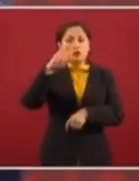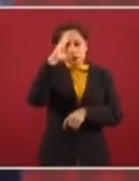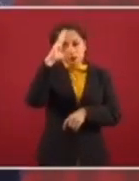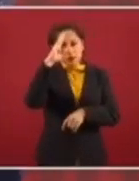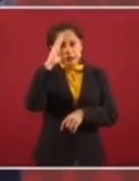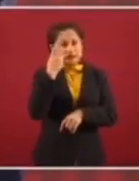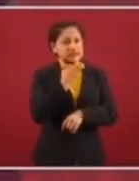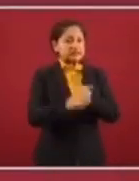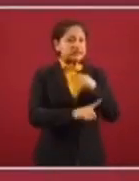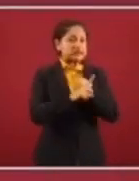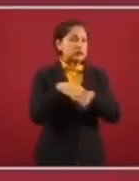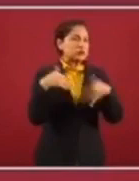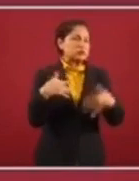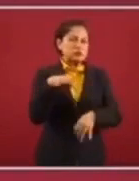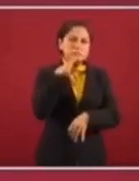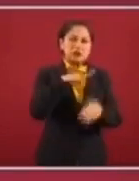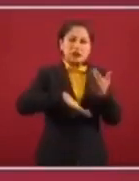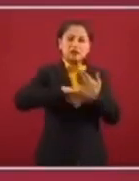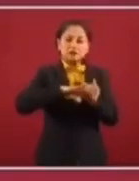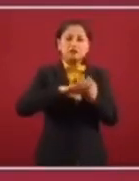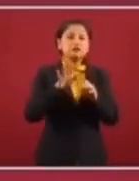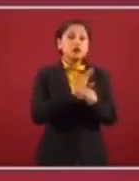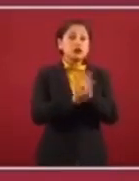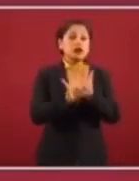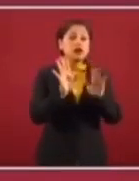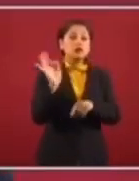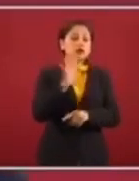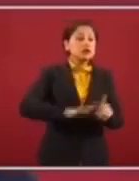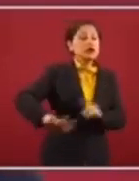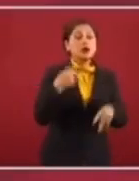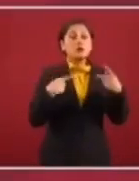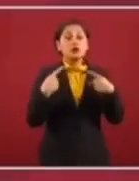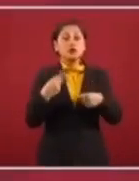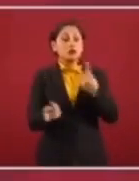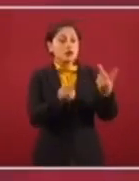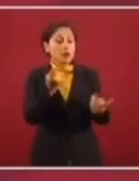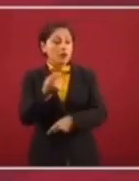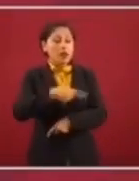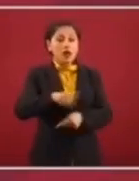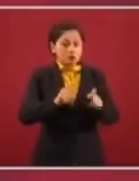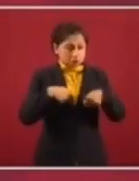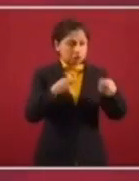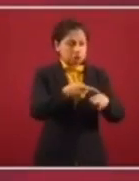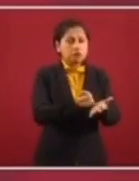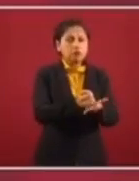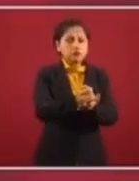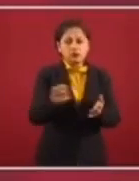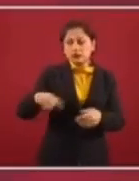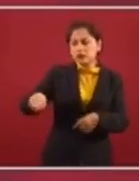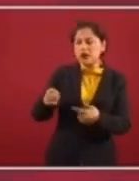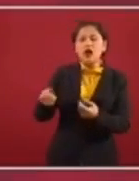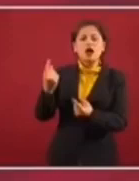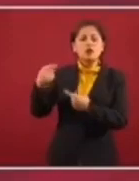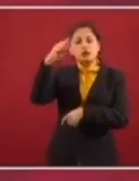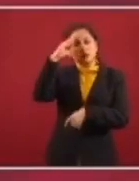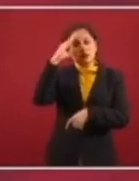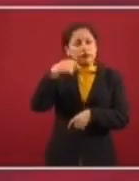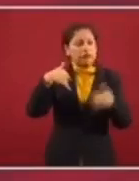dañar si se consultaba a la gente y si se le daba la decisión a la gente. Ya conocen ustedes el resultado.